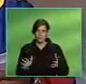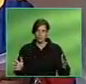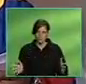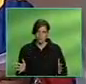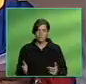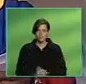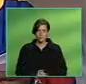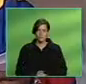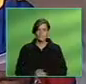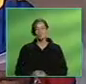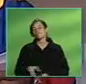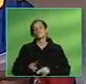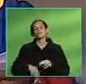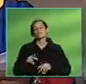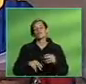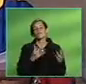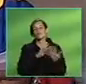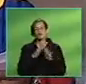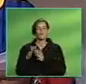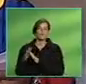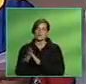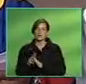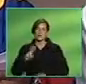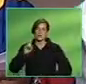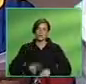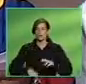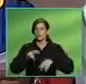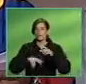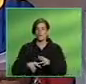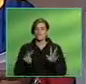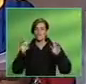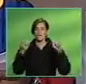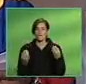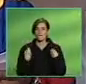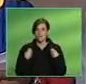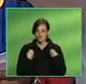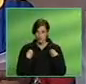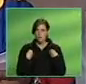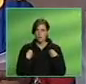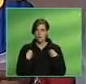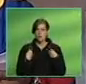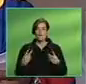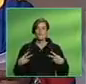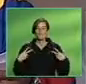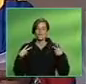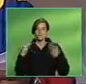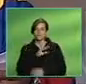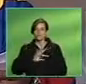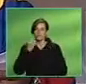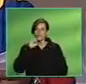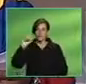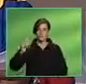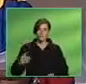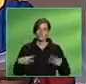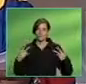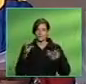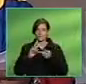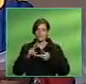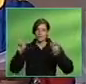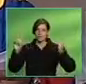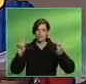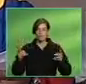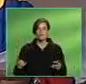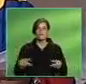para construir comunas, para construir una nueva vida, la vida en socialismo, que es vida en paz, vida